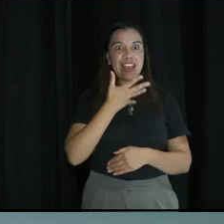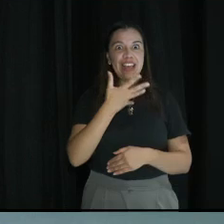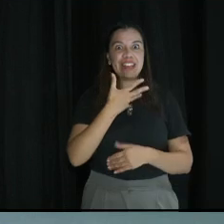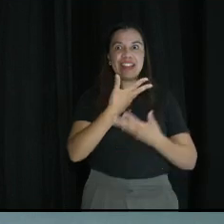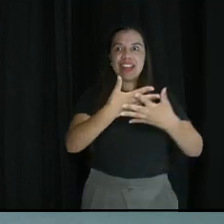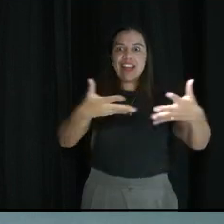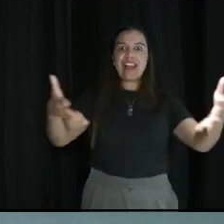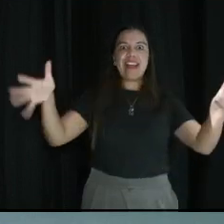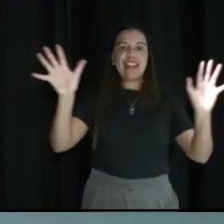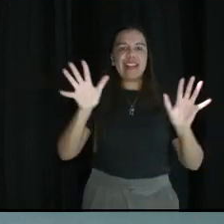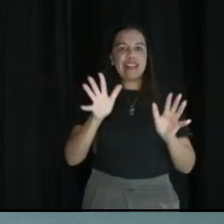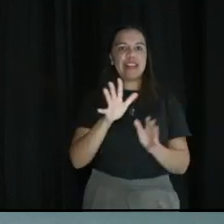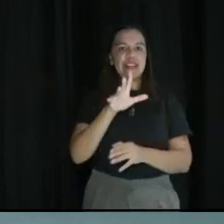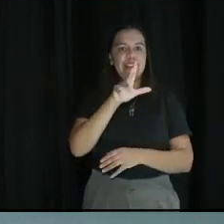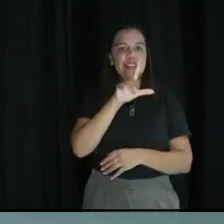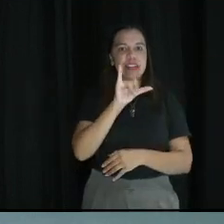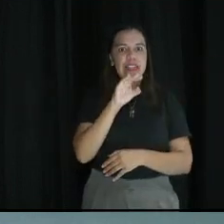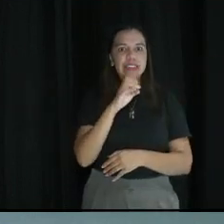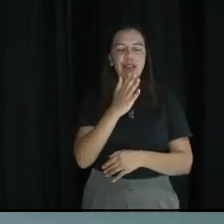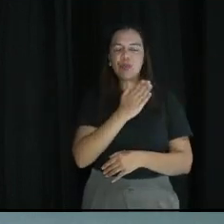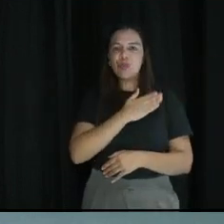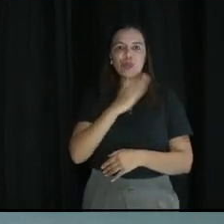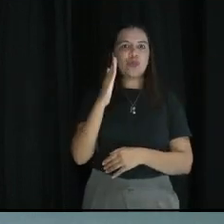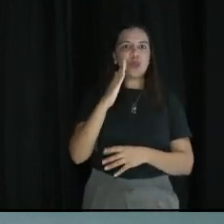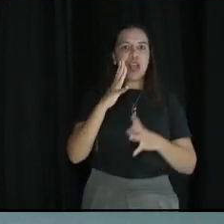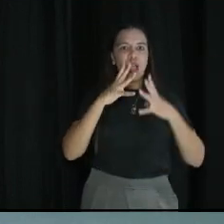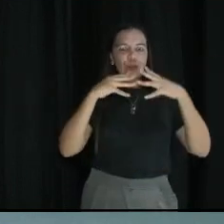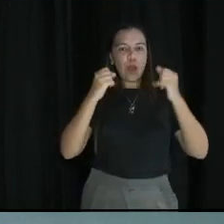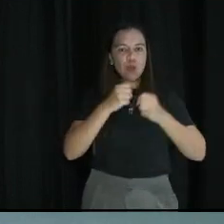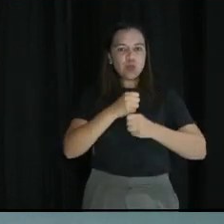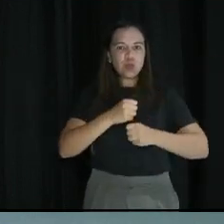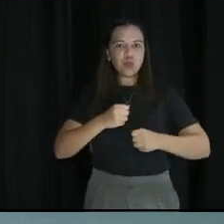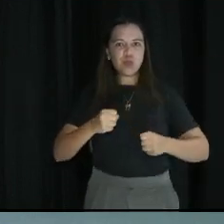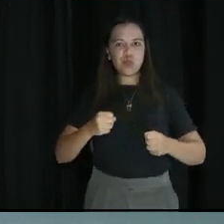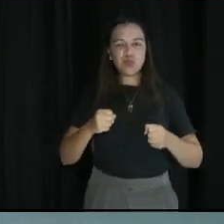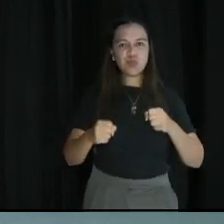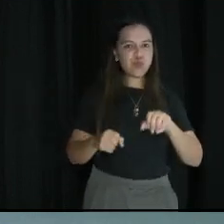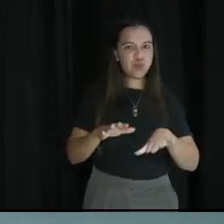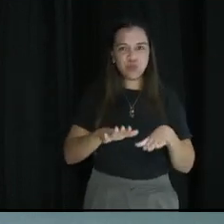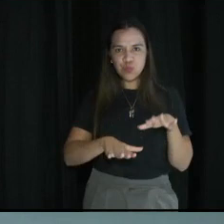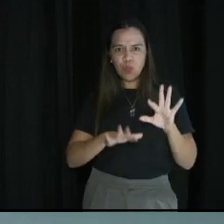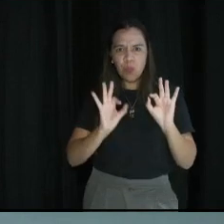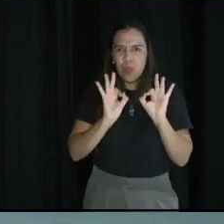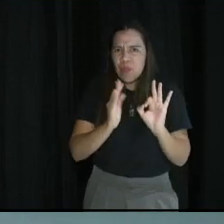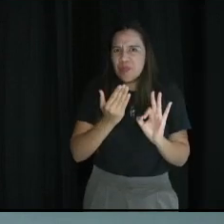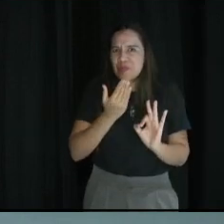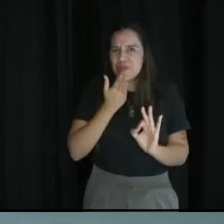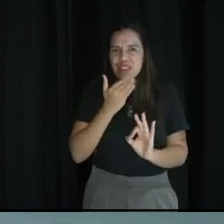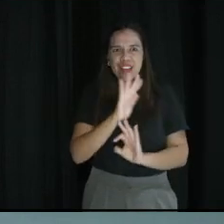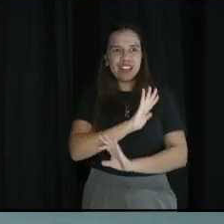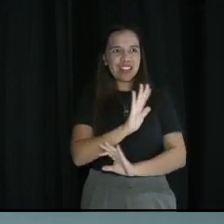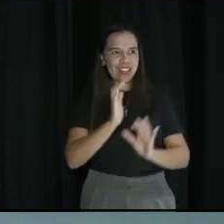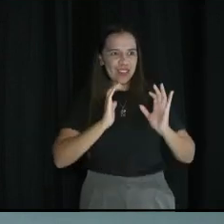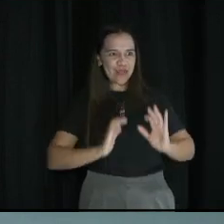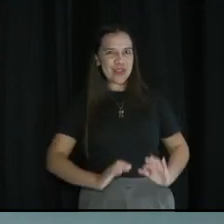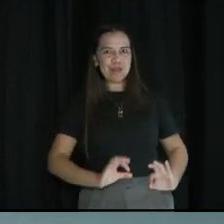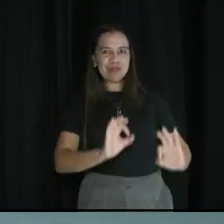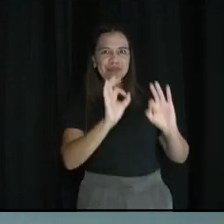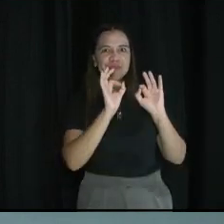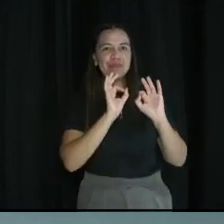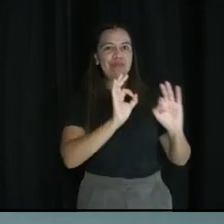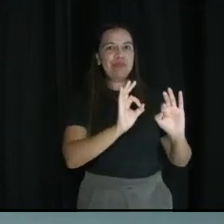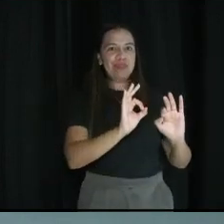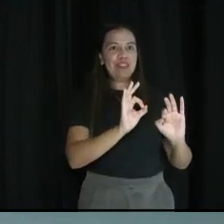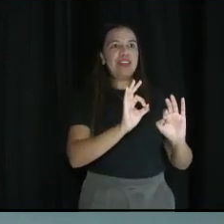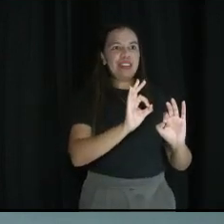encontraba. Un ejemplar plenamente recuperado, su peso, todo. Un ejemplar que está en unas condiciones excelentes físicas. Desafortunadamente, el ejemplar ya